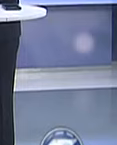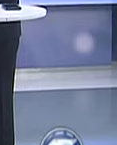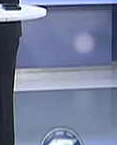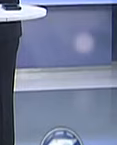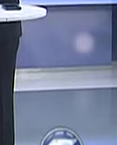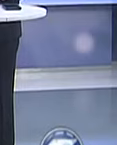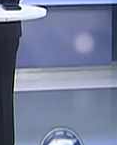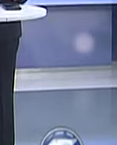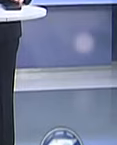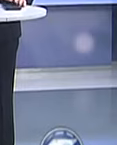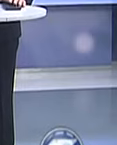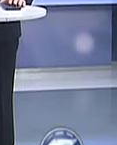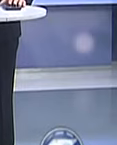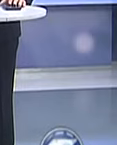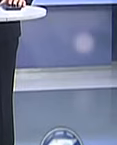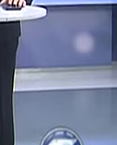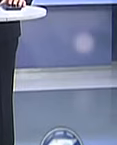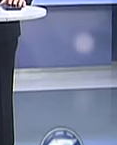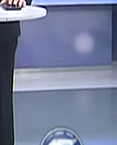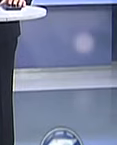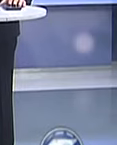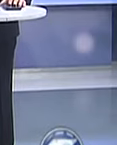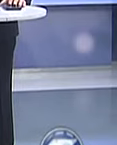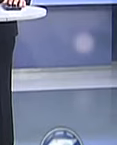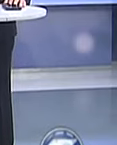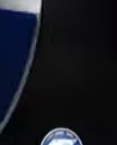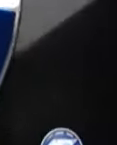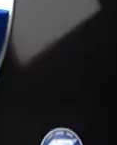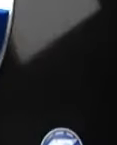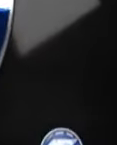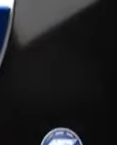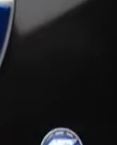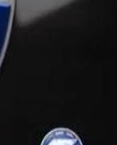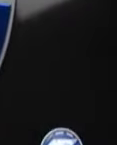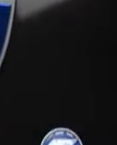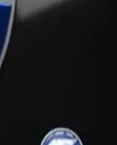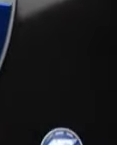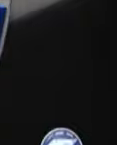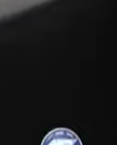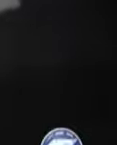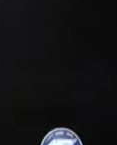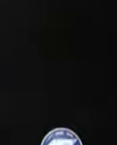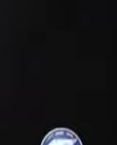ahora empezaremos con el desarrollo de la información.